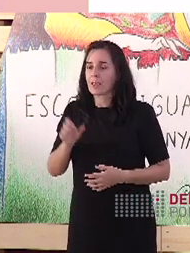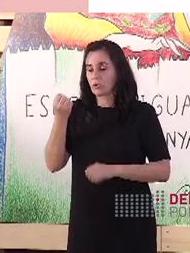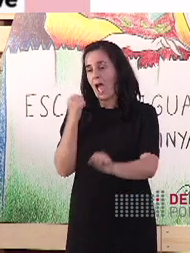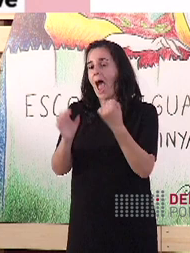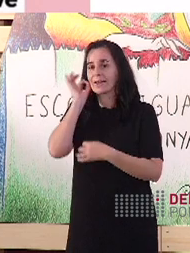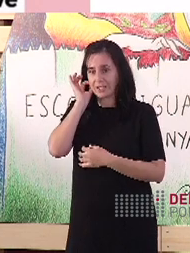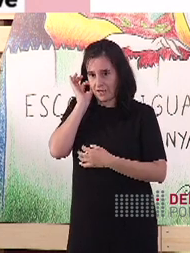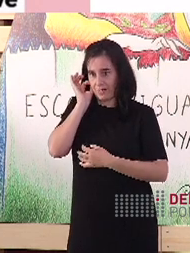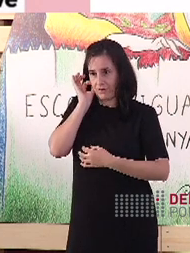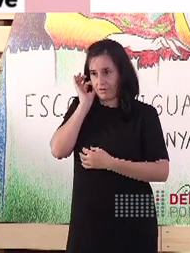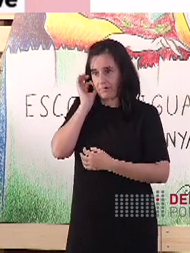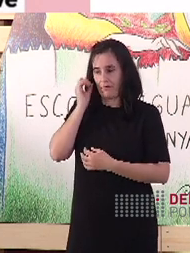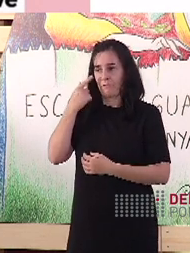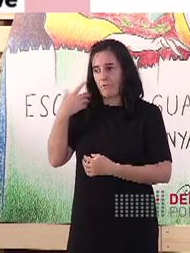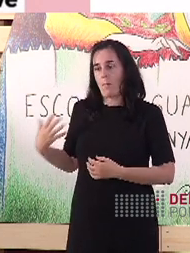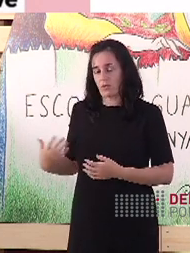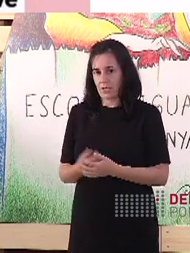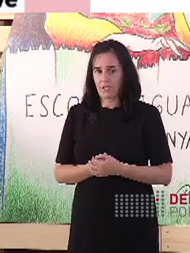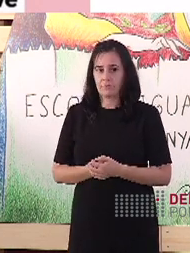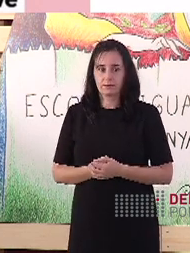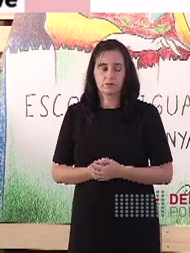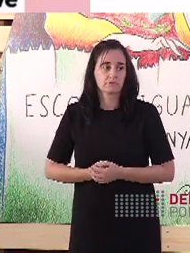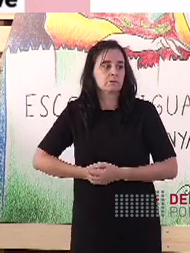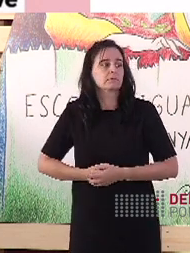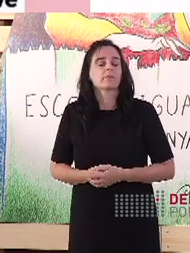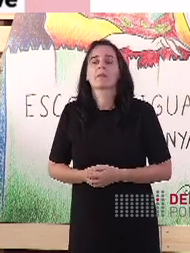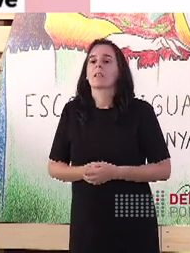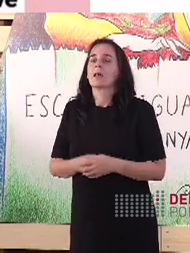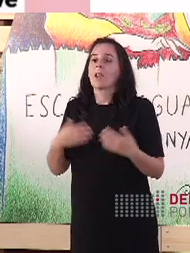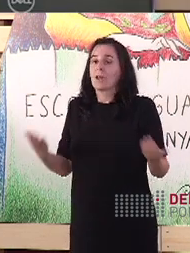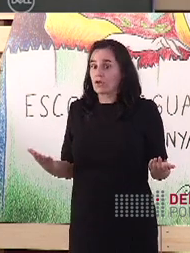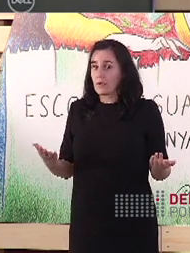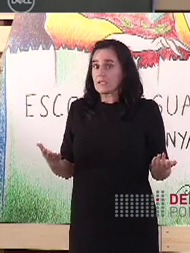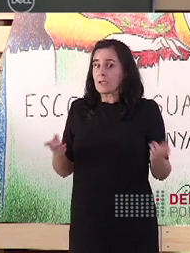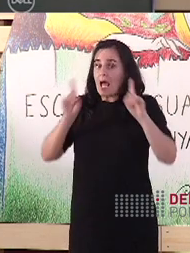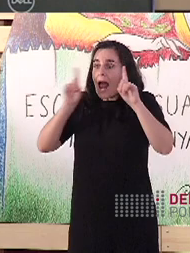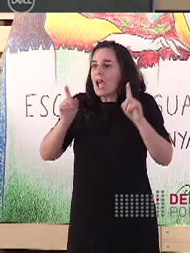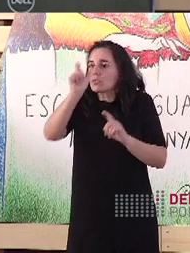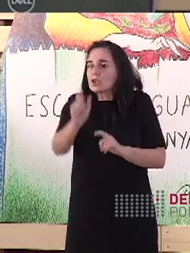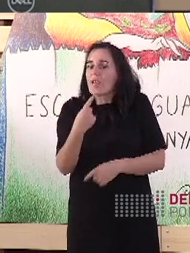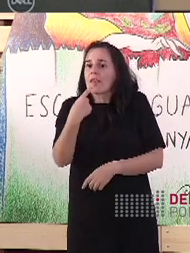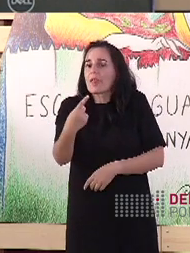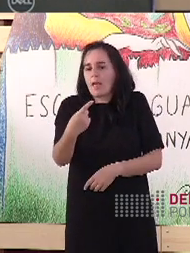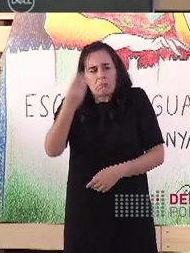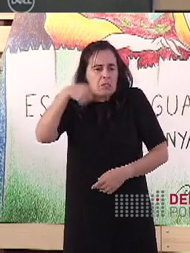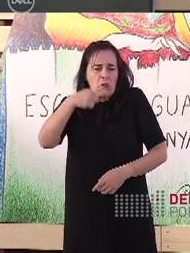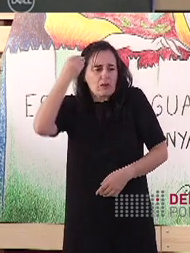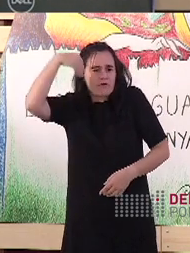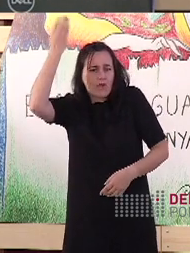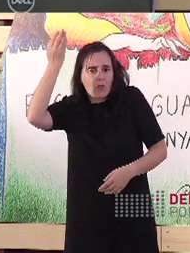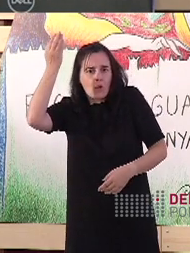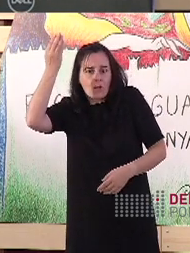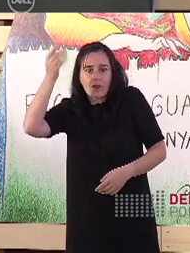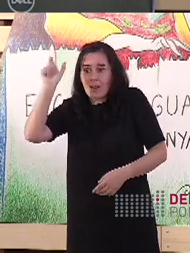bueno, pero para las drogas, o sea... Para cuando nos digan que es ficción, Por ejemplo, esta chica dice,